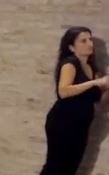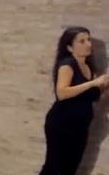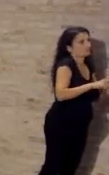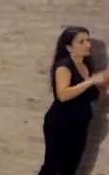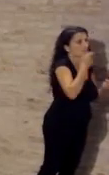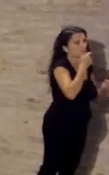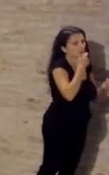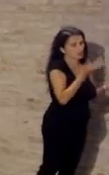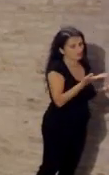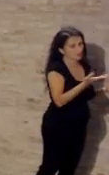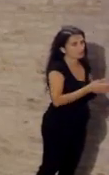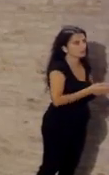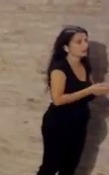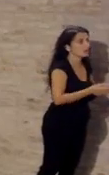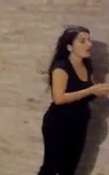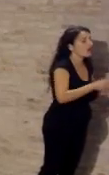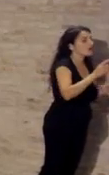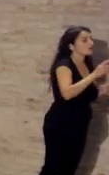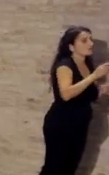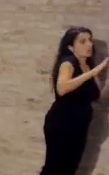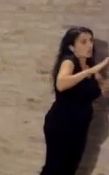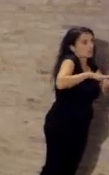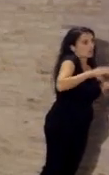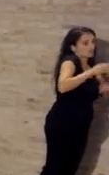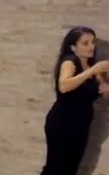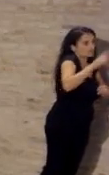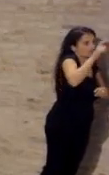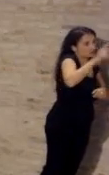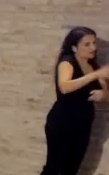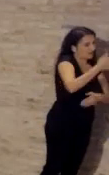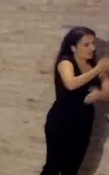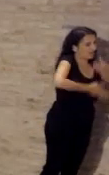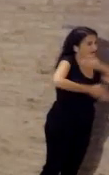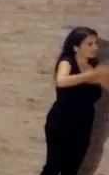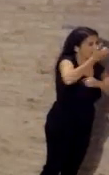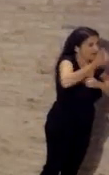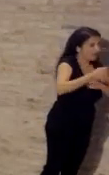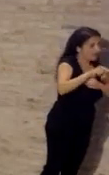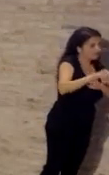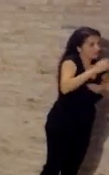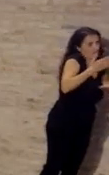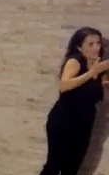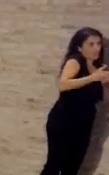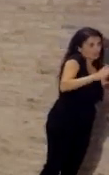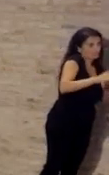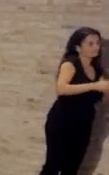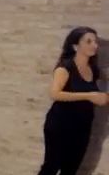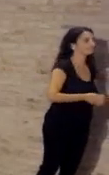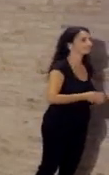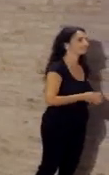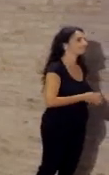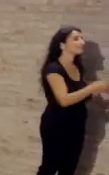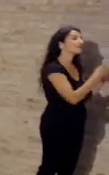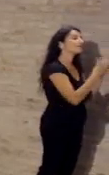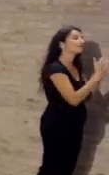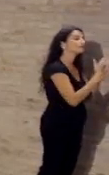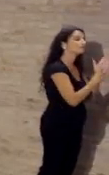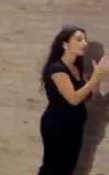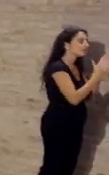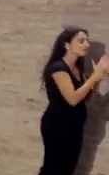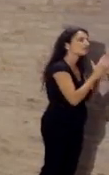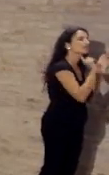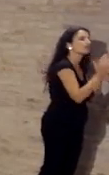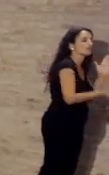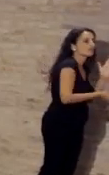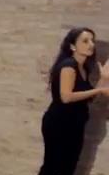discriminadas por situaciones de discapacidad y otra de las cuestiones que nos permiten también por ahí Esta normativa es